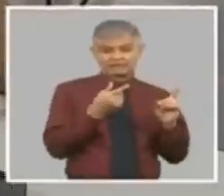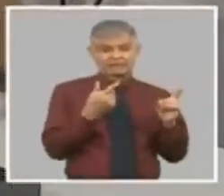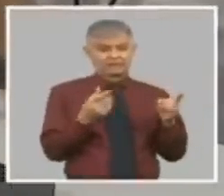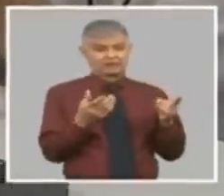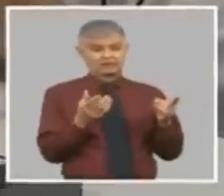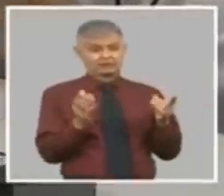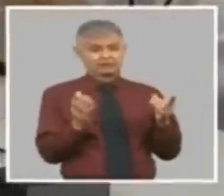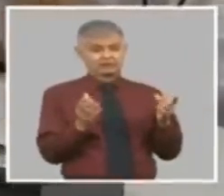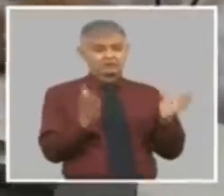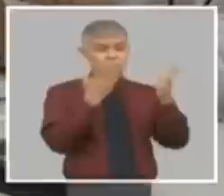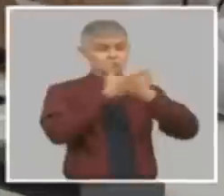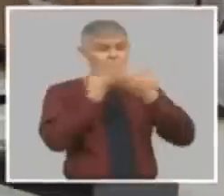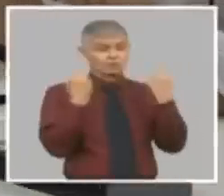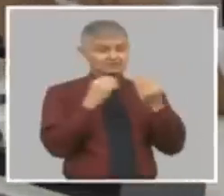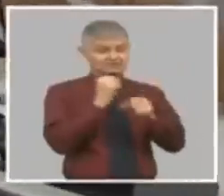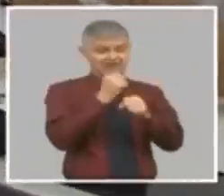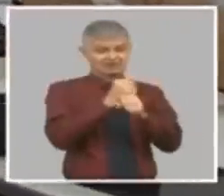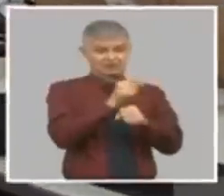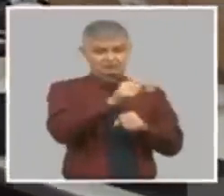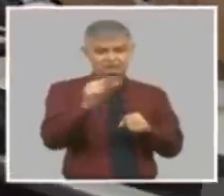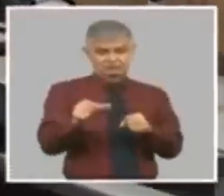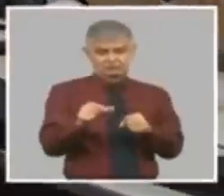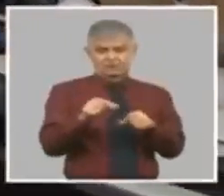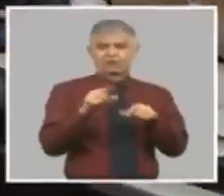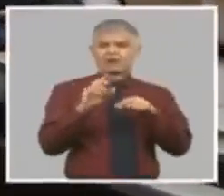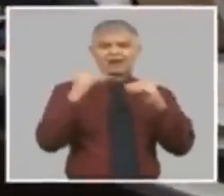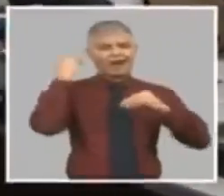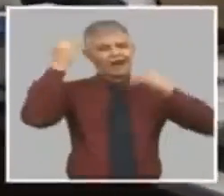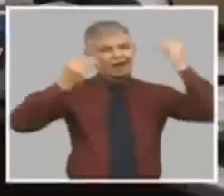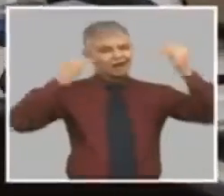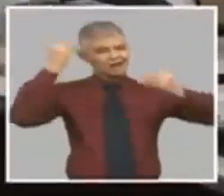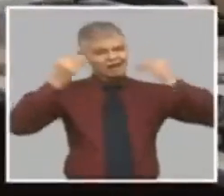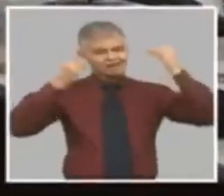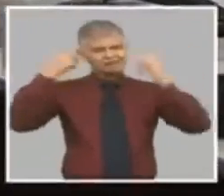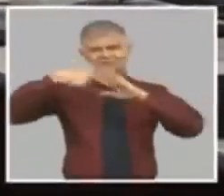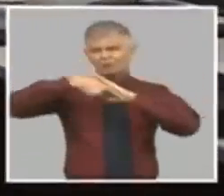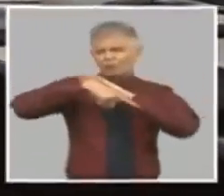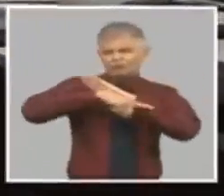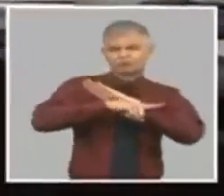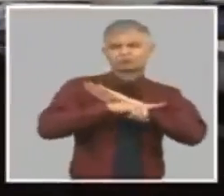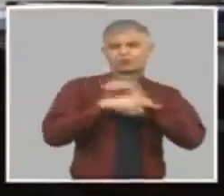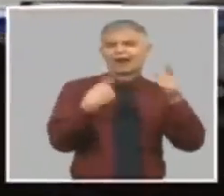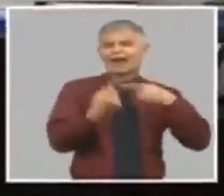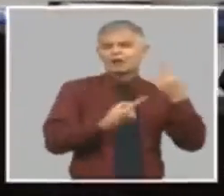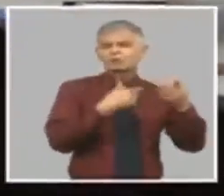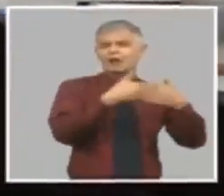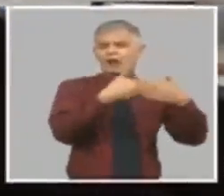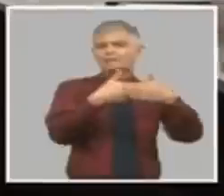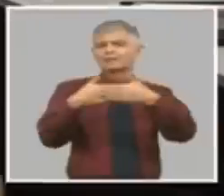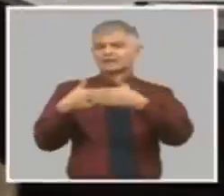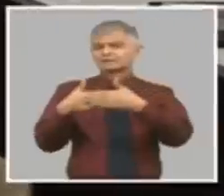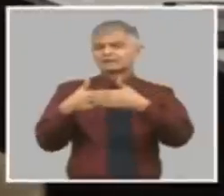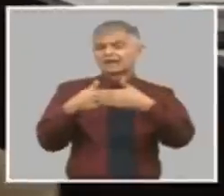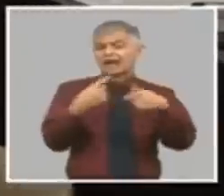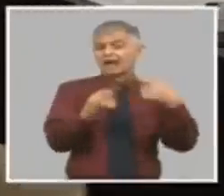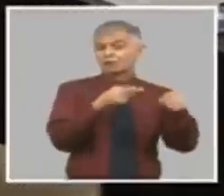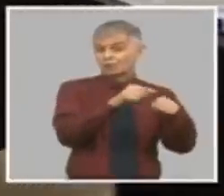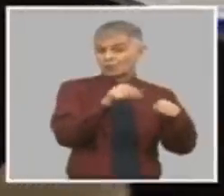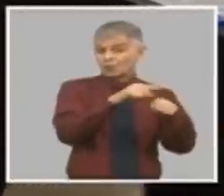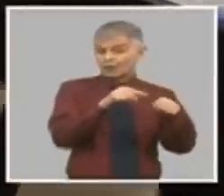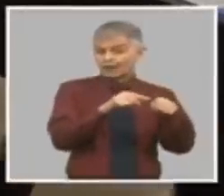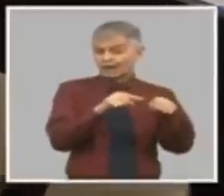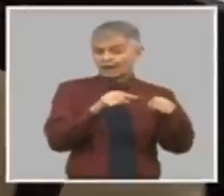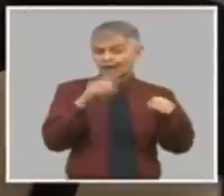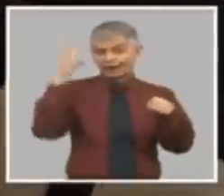desempleo, después de un análisis muy riguroso, a algunas de esas empresas se le van a